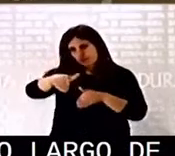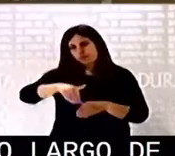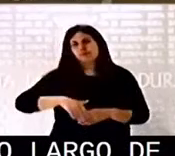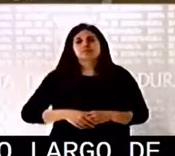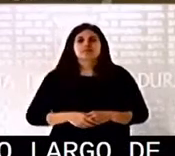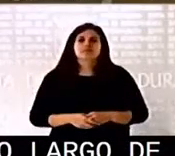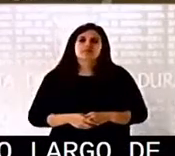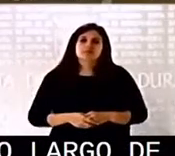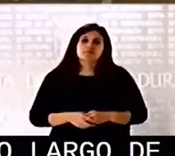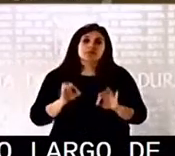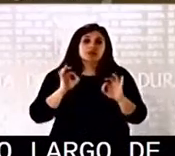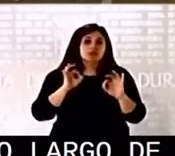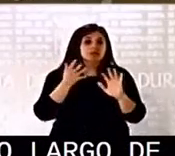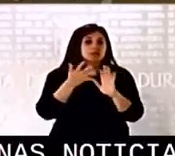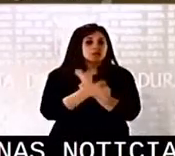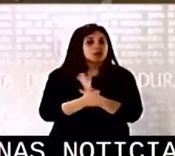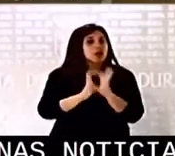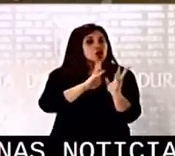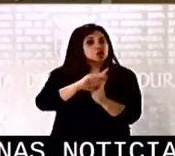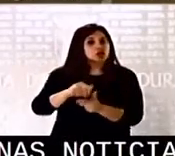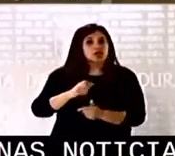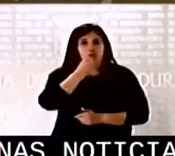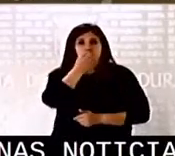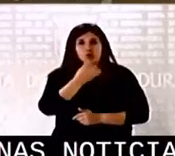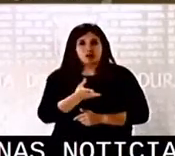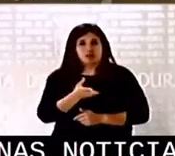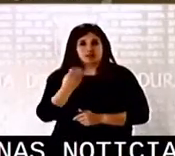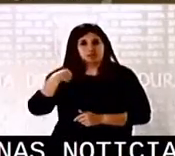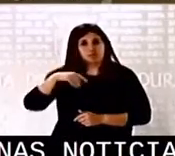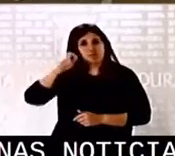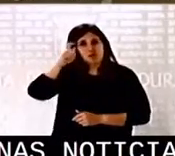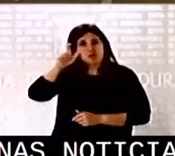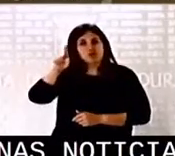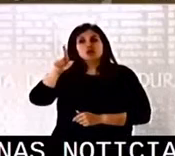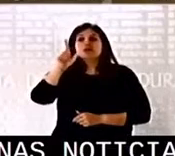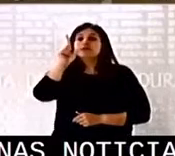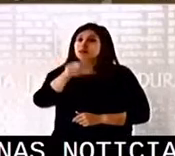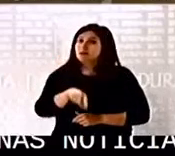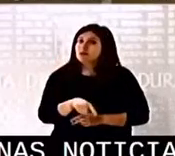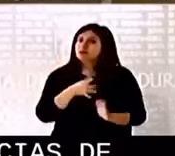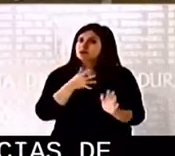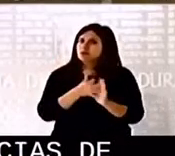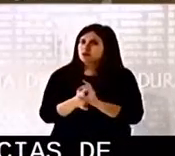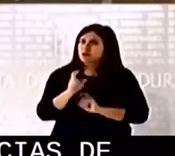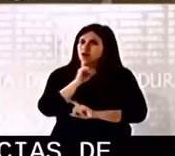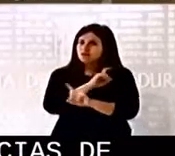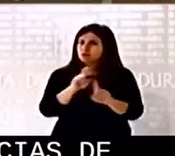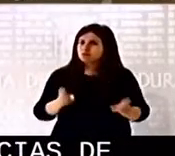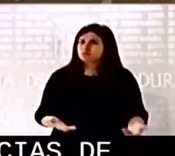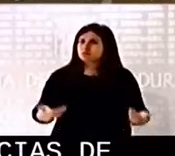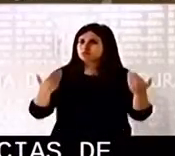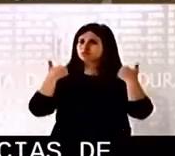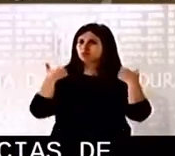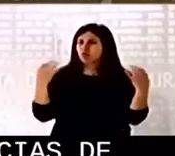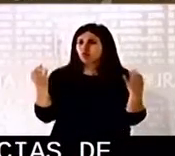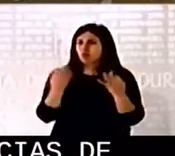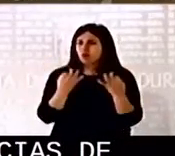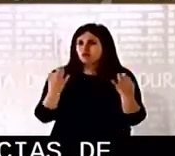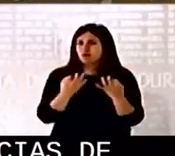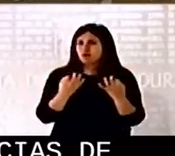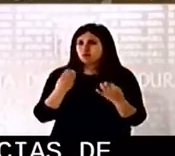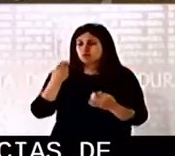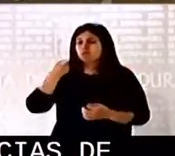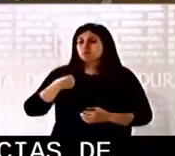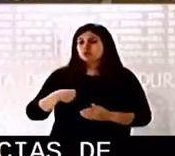Eso son buenas noticias para esas localidades, pero también noticias de responsabilidad para que consoliden y